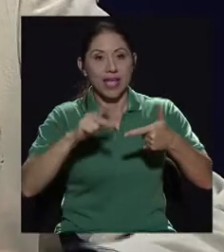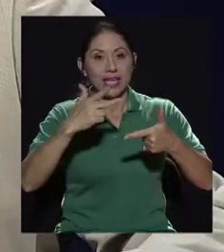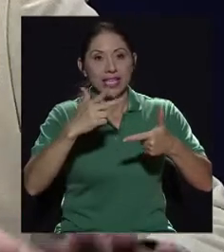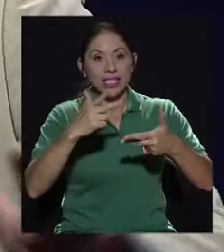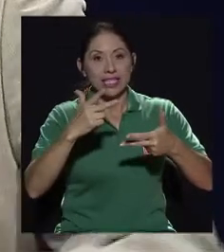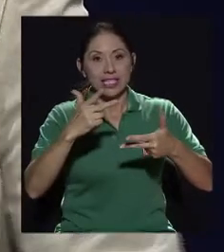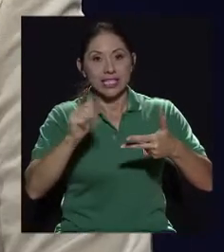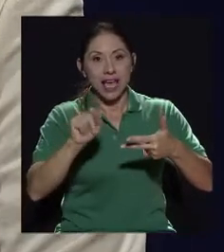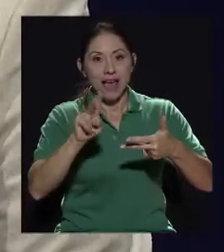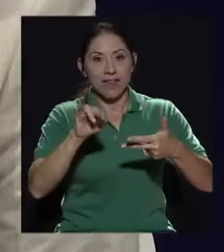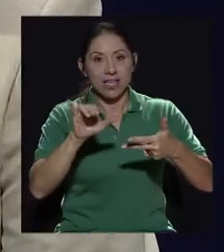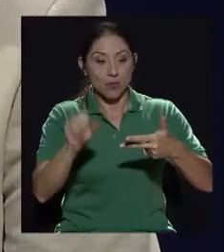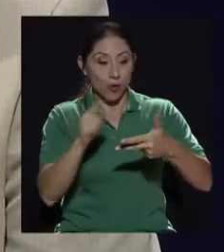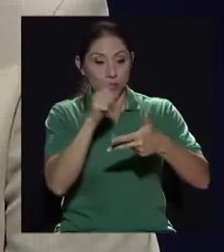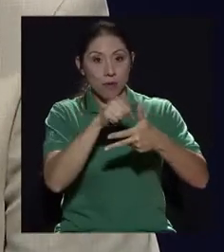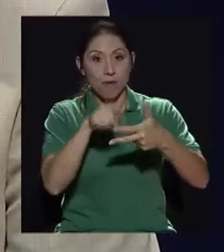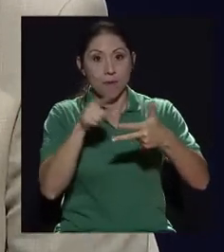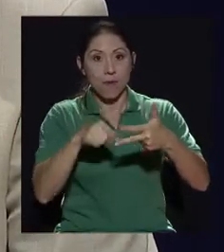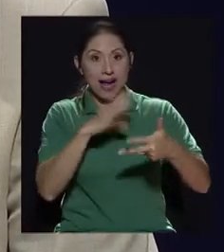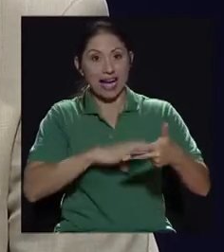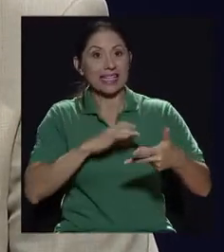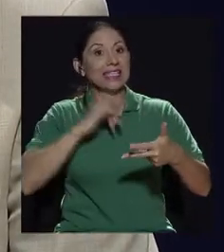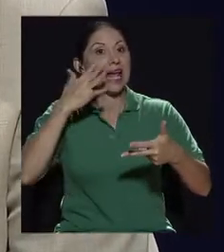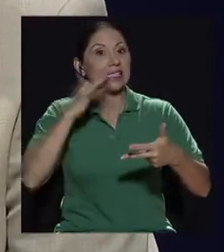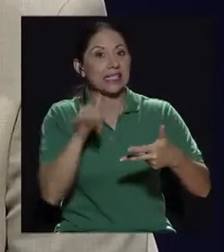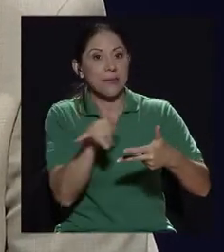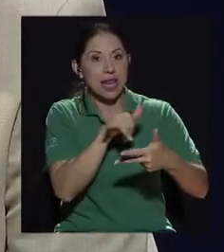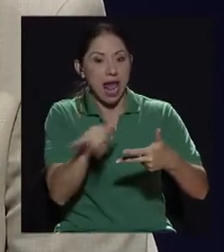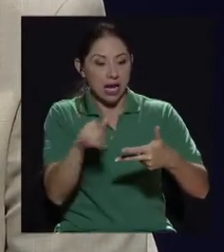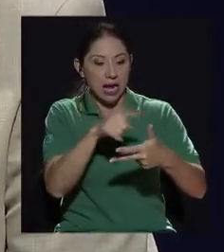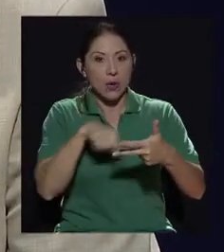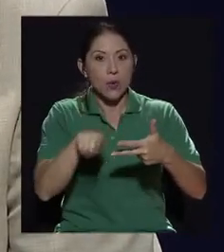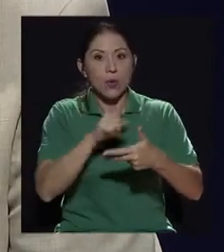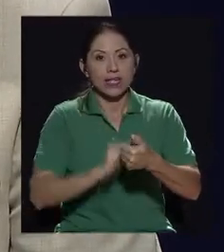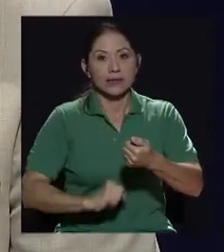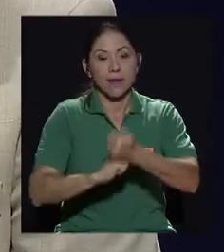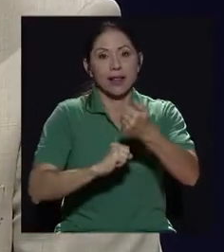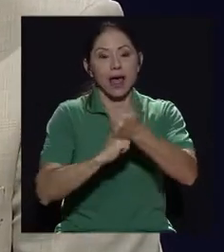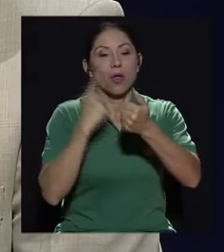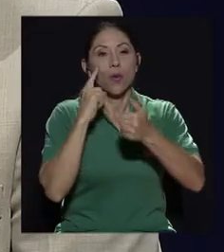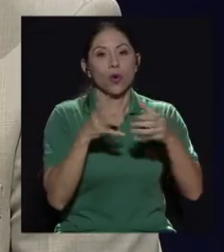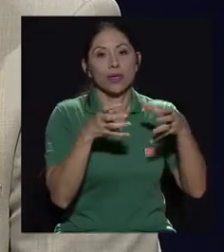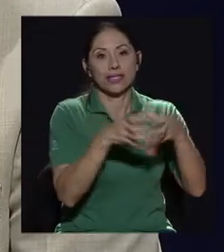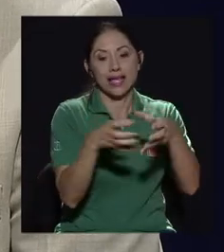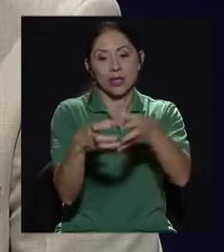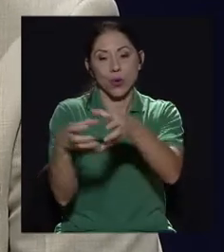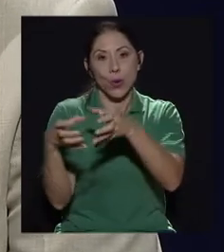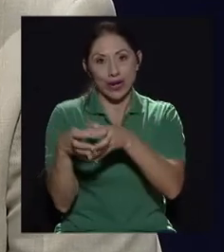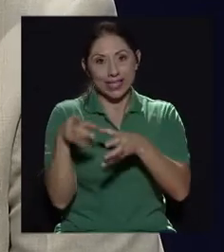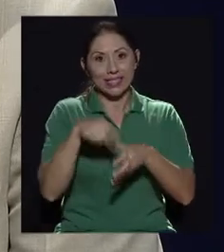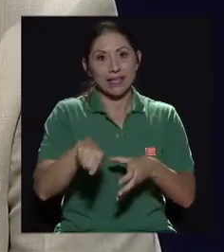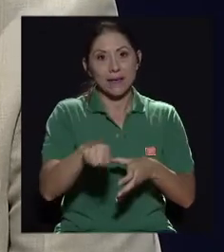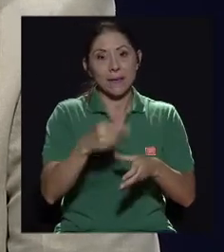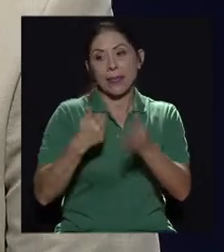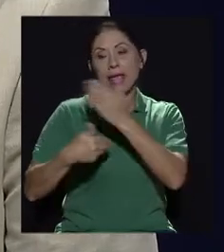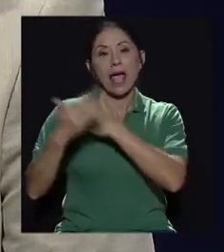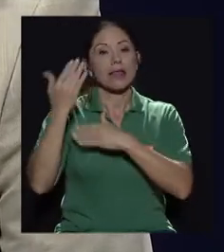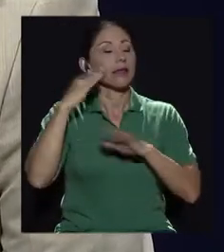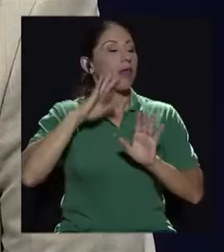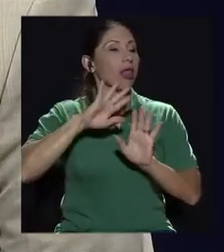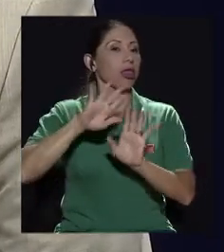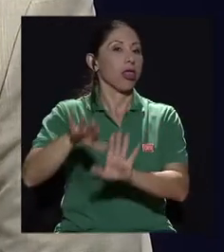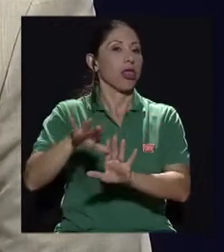tienen una característica bastante similar es que son respaldados por sectores que han sido este